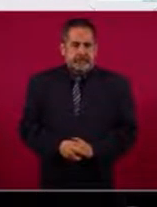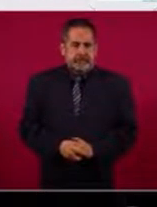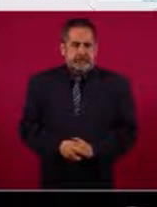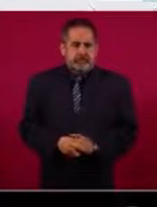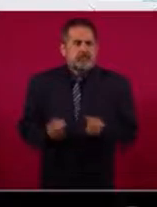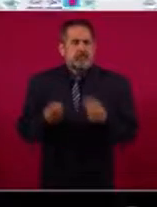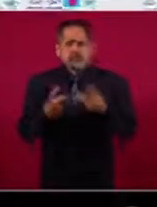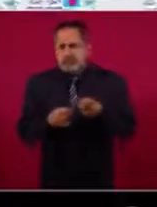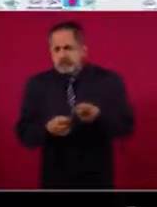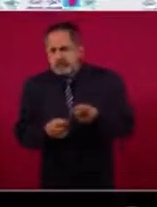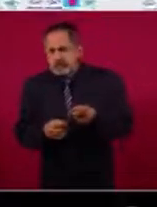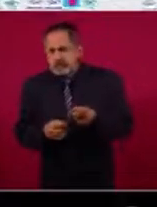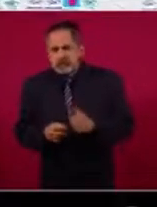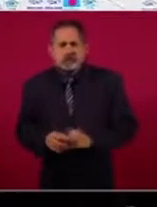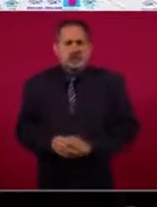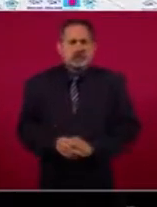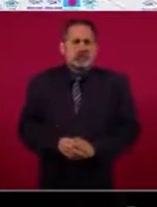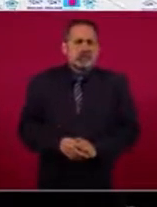¿Cuántos?